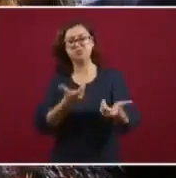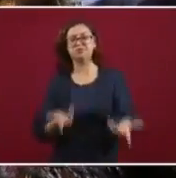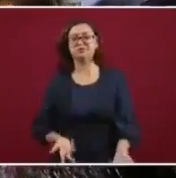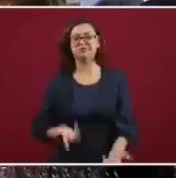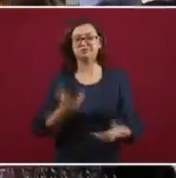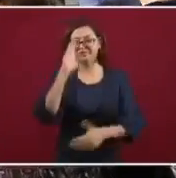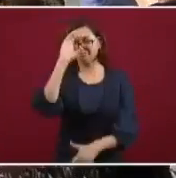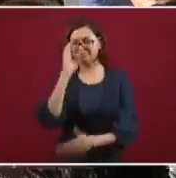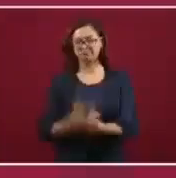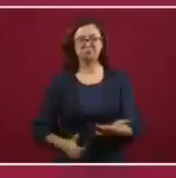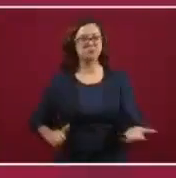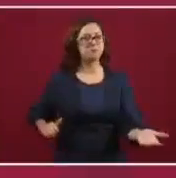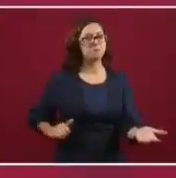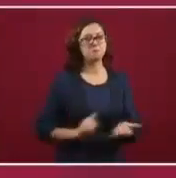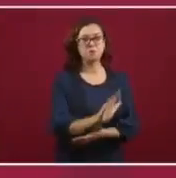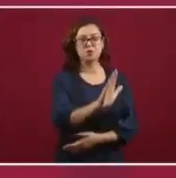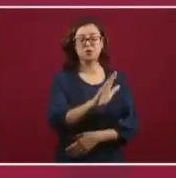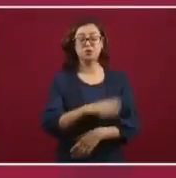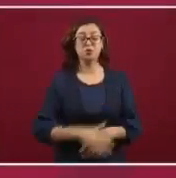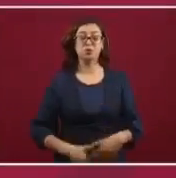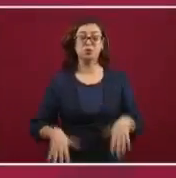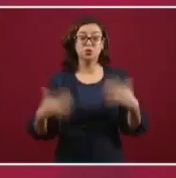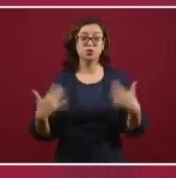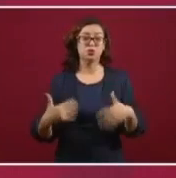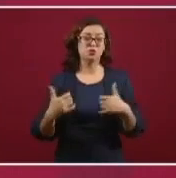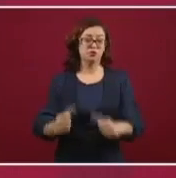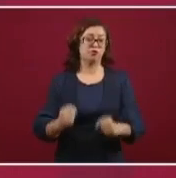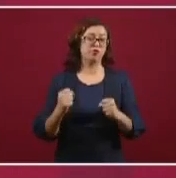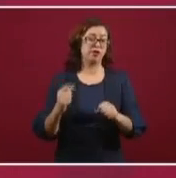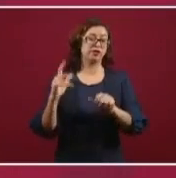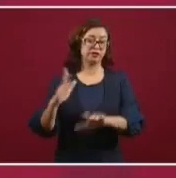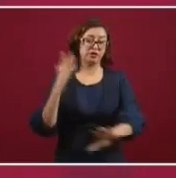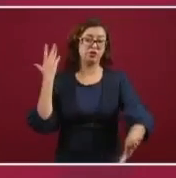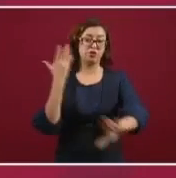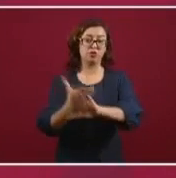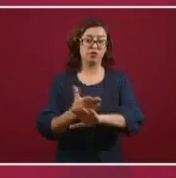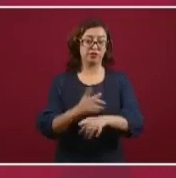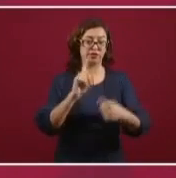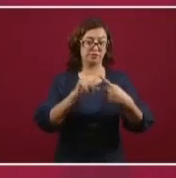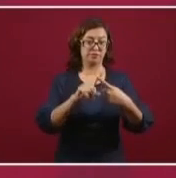Fue muy fuerte la reacción en la época de la Reforma,